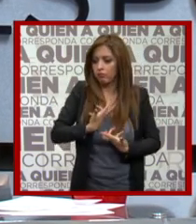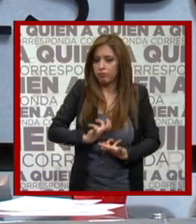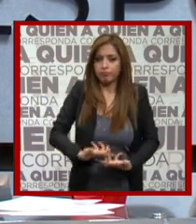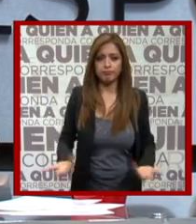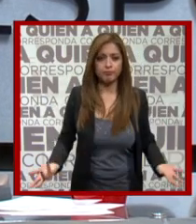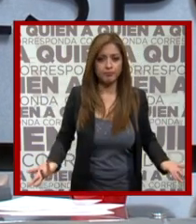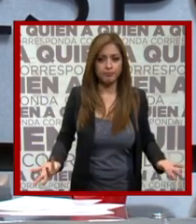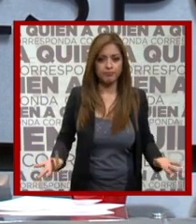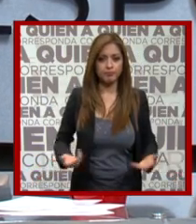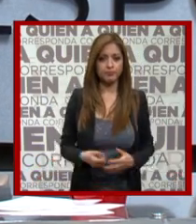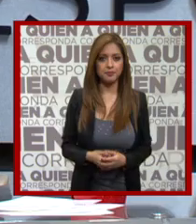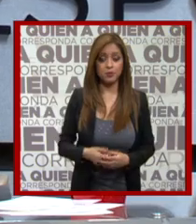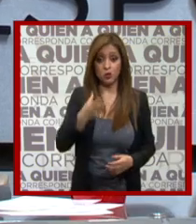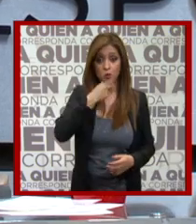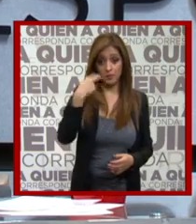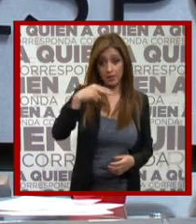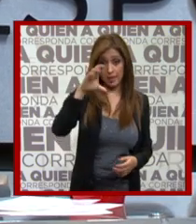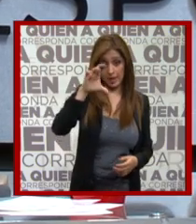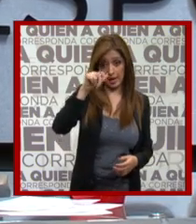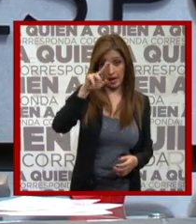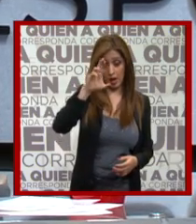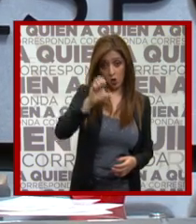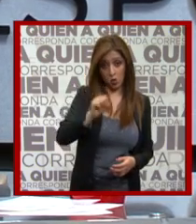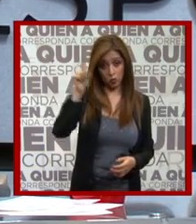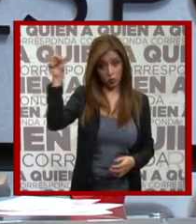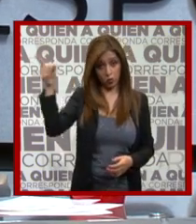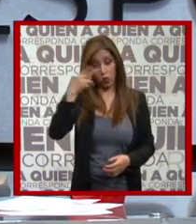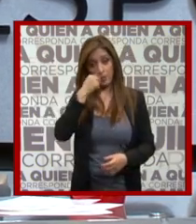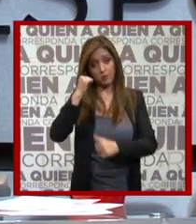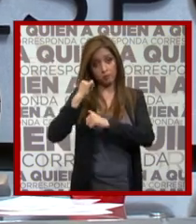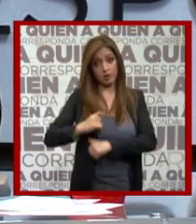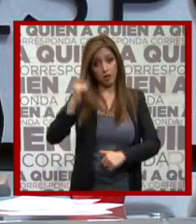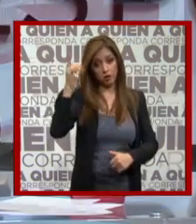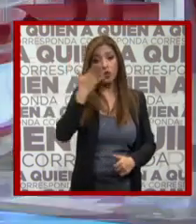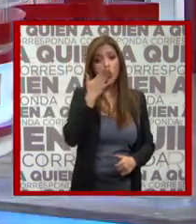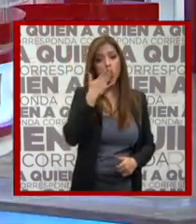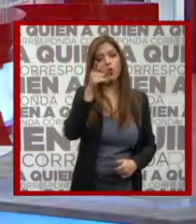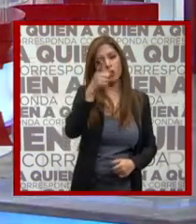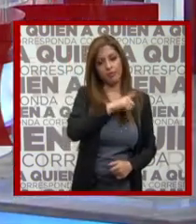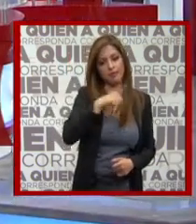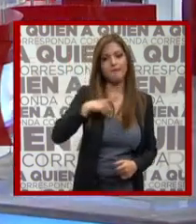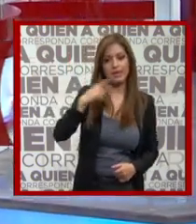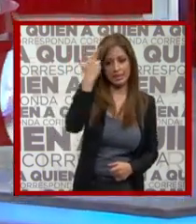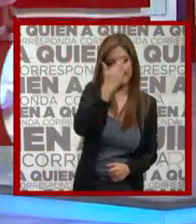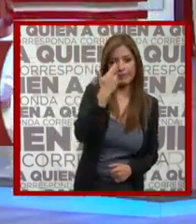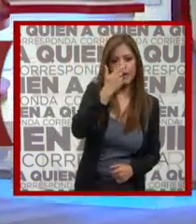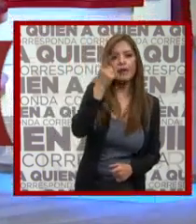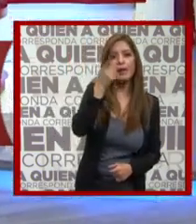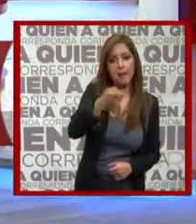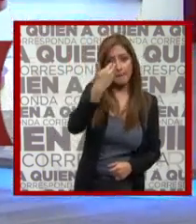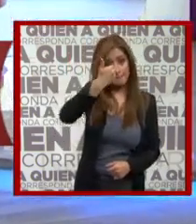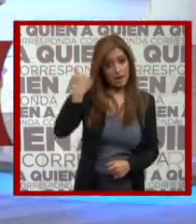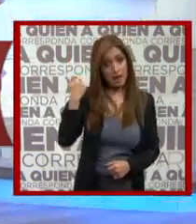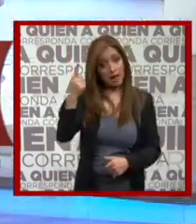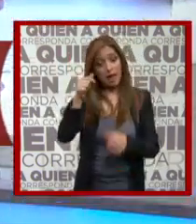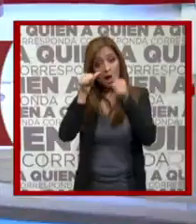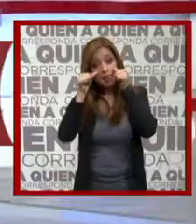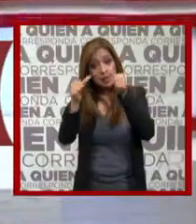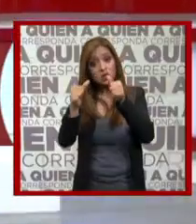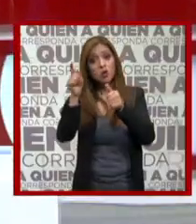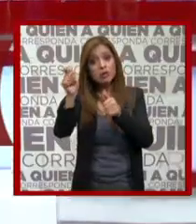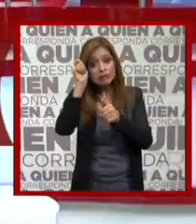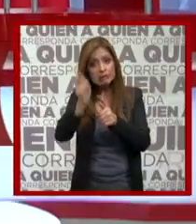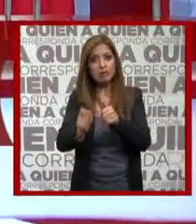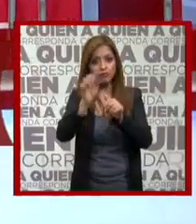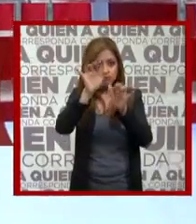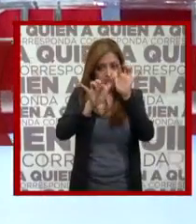momento. Carlos Navarro, Procurador General de Sonora, revíselo porque bien vale la pena atender directamente la ventanilla, la